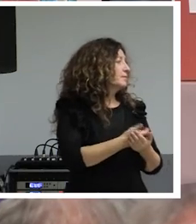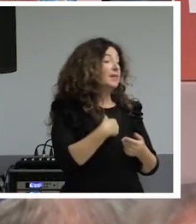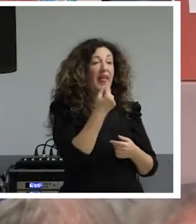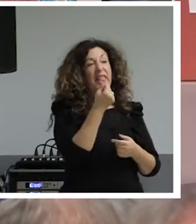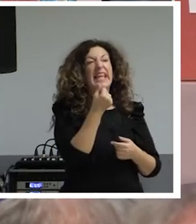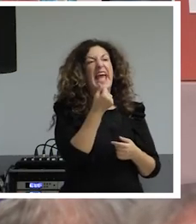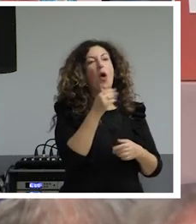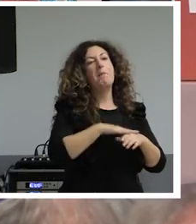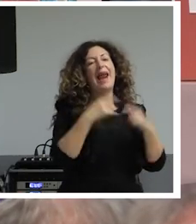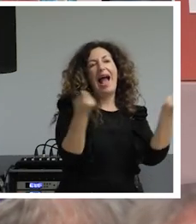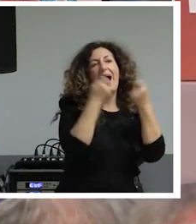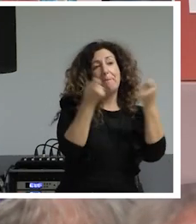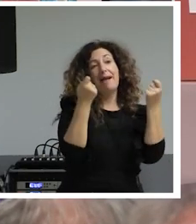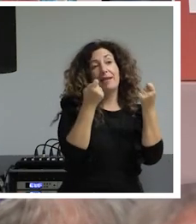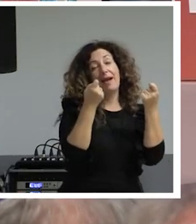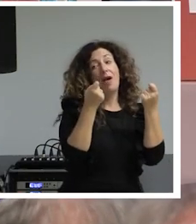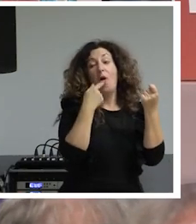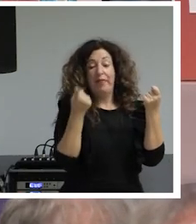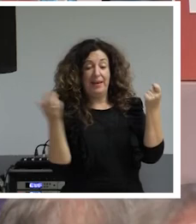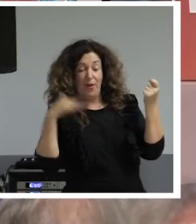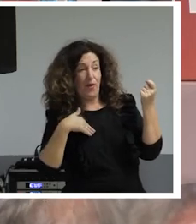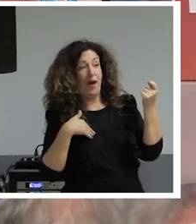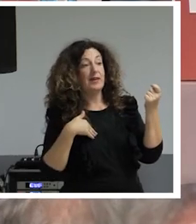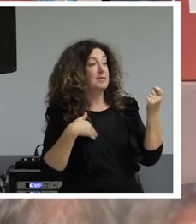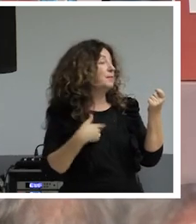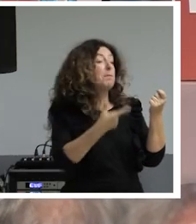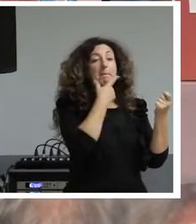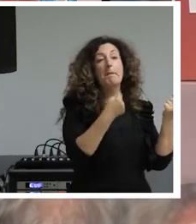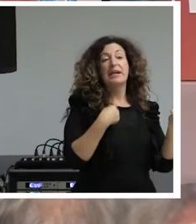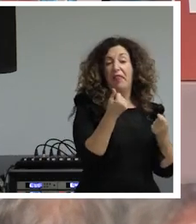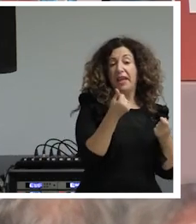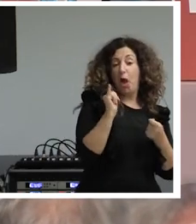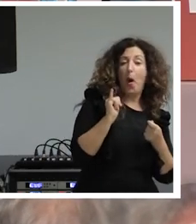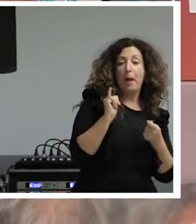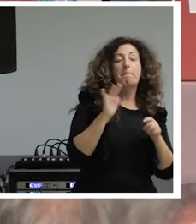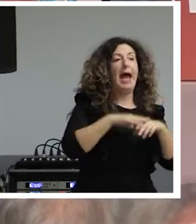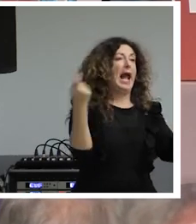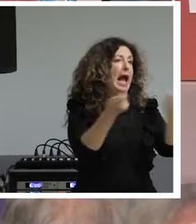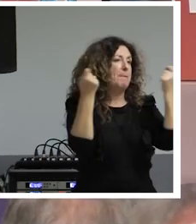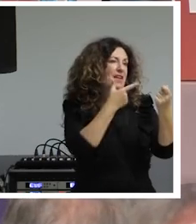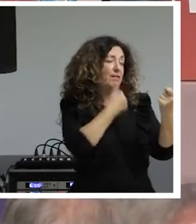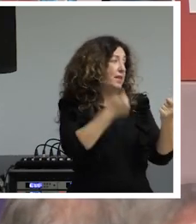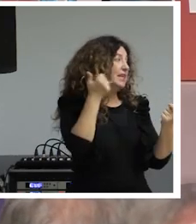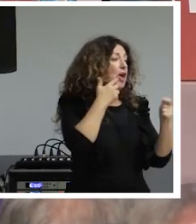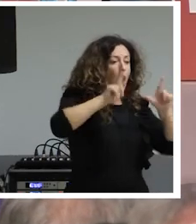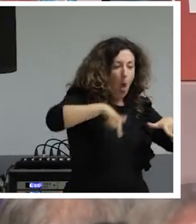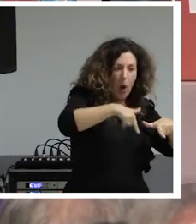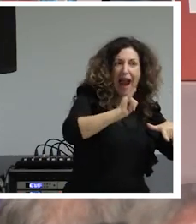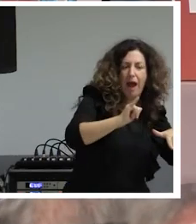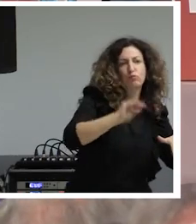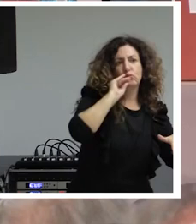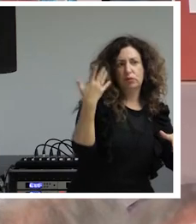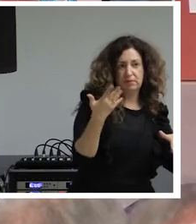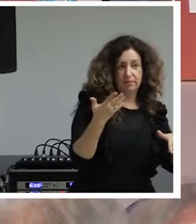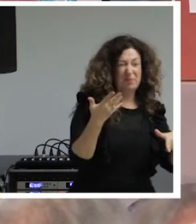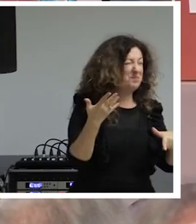los locales son un medio que bueno te puedes facilitar las cosas no te enfrentas a las elecciones cuando tienes dinero